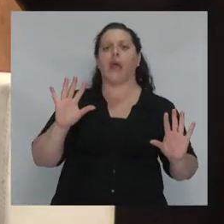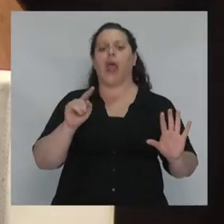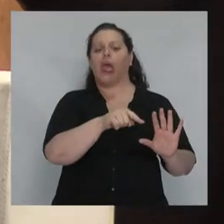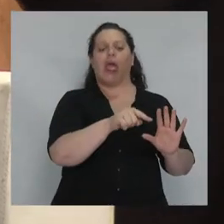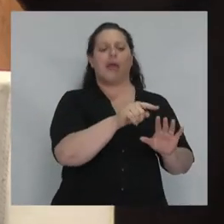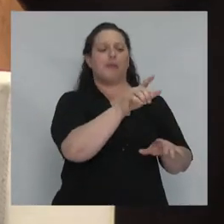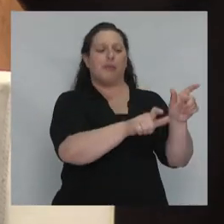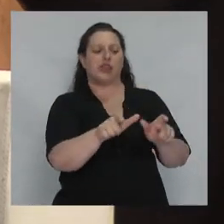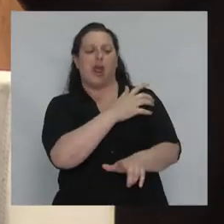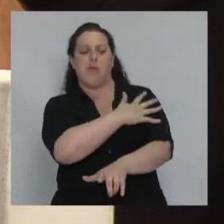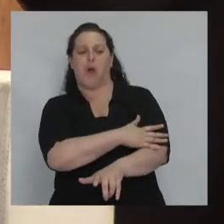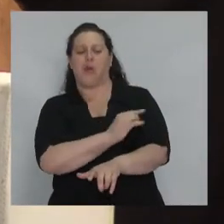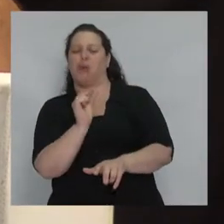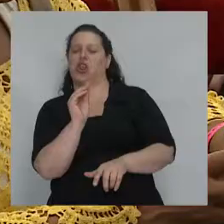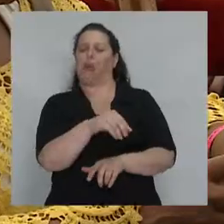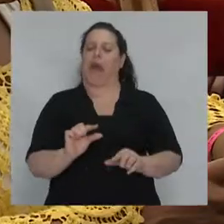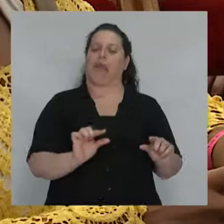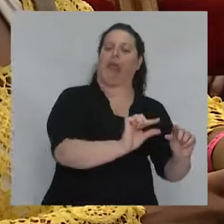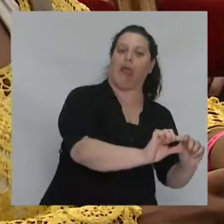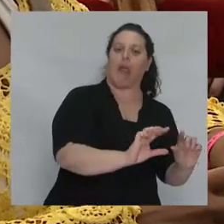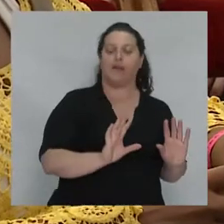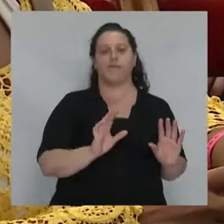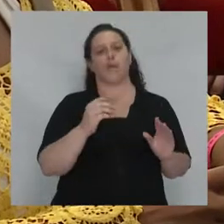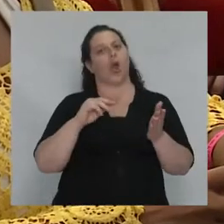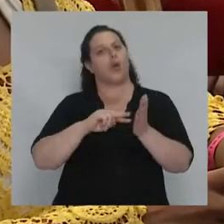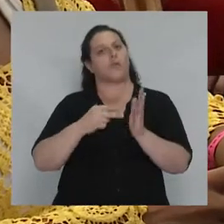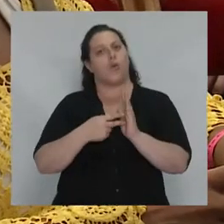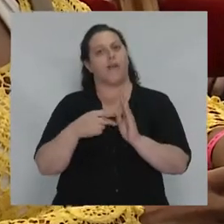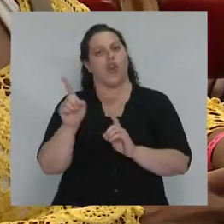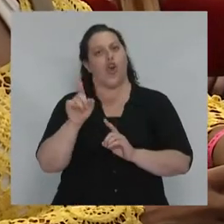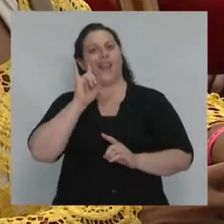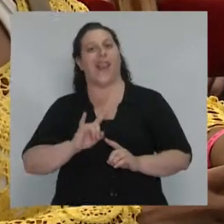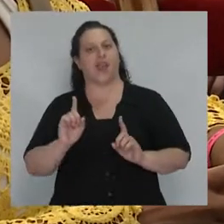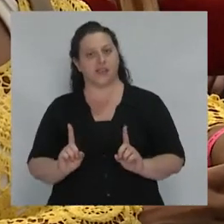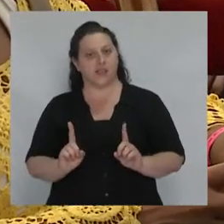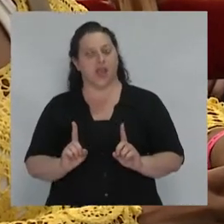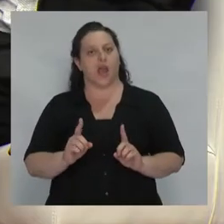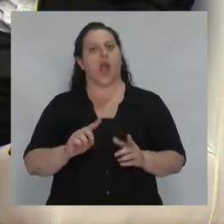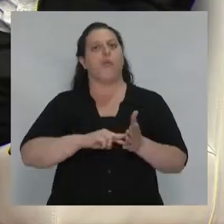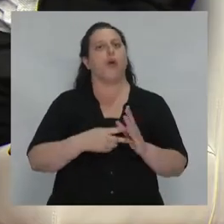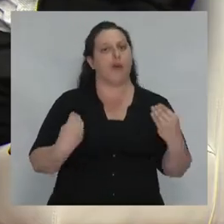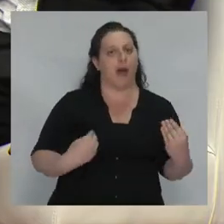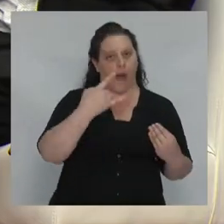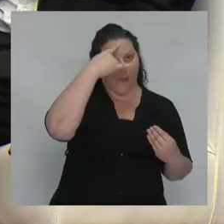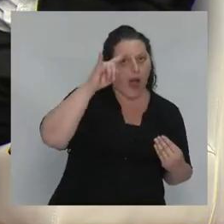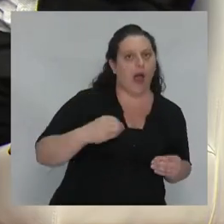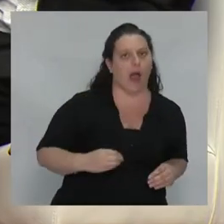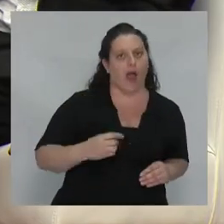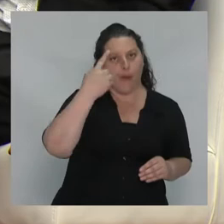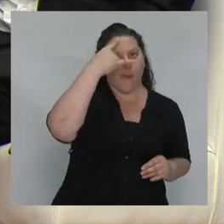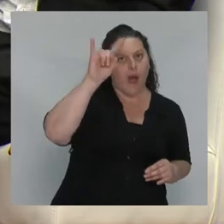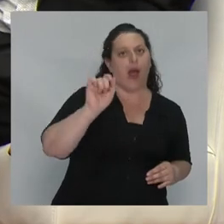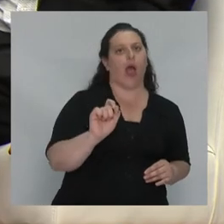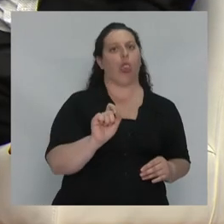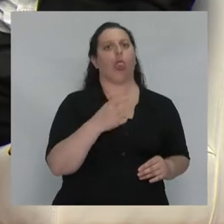más pobres. Pero el problema no está en la leche, el problema está en la vaca, en la